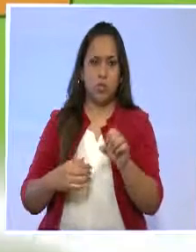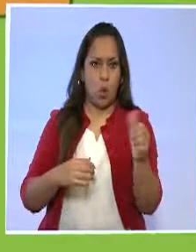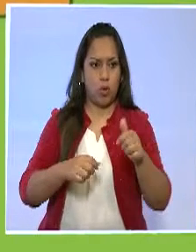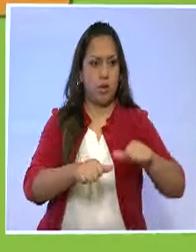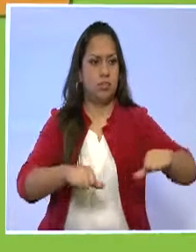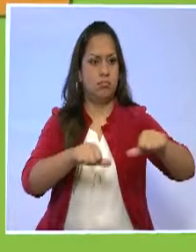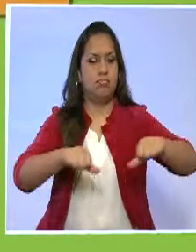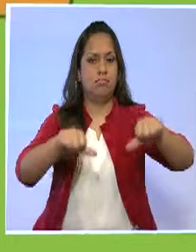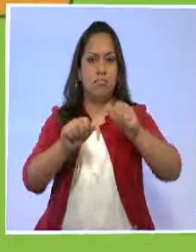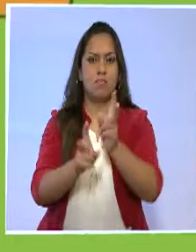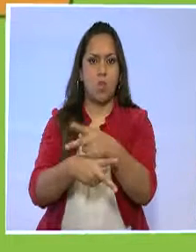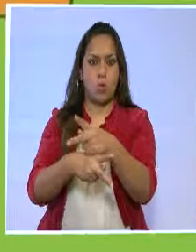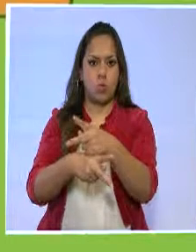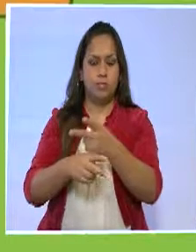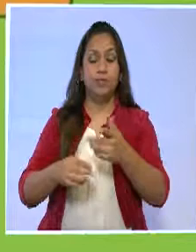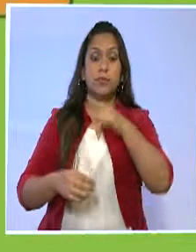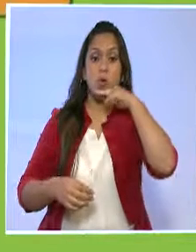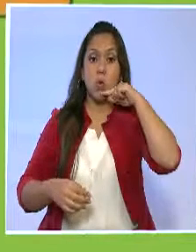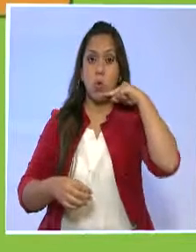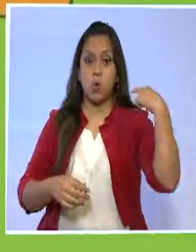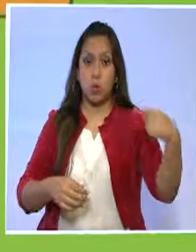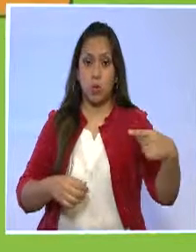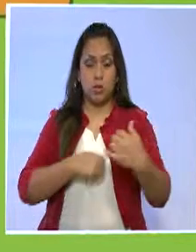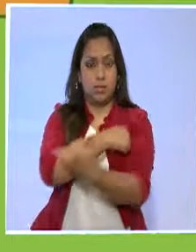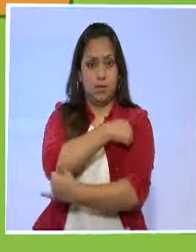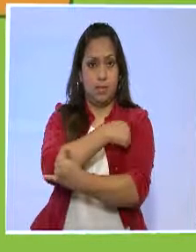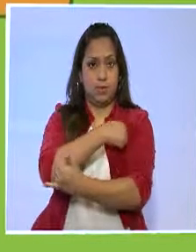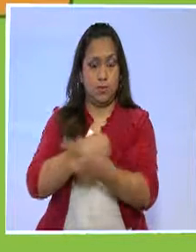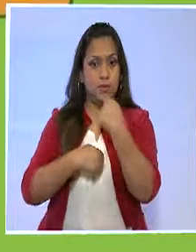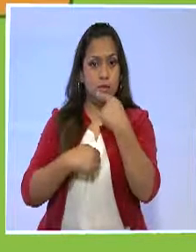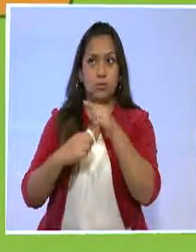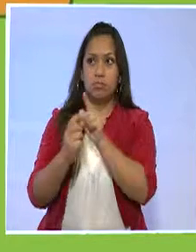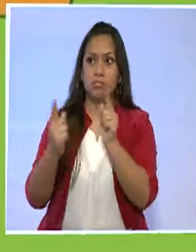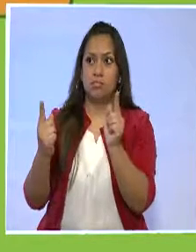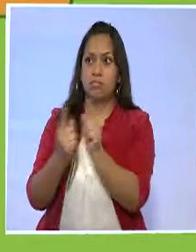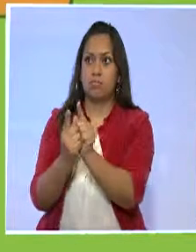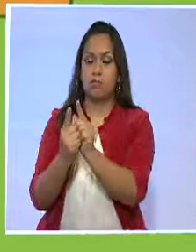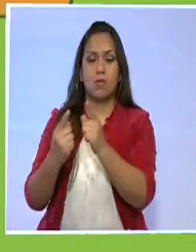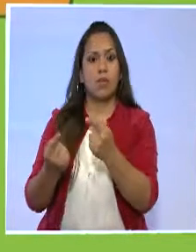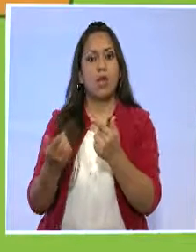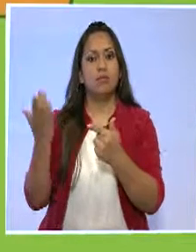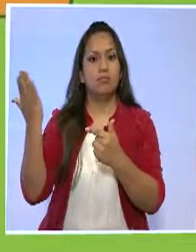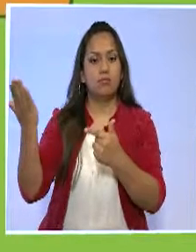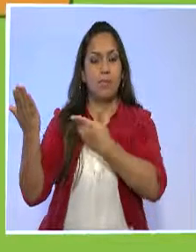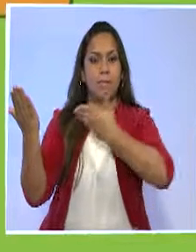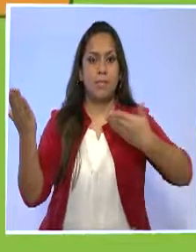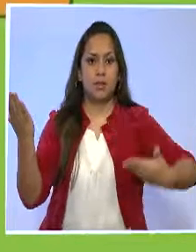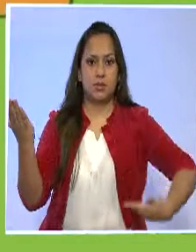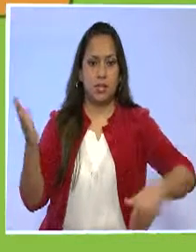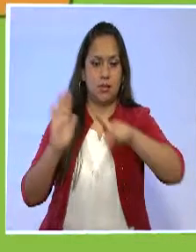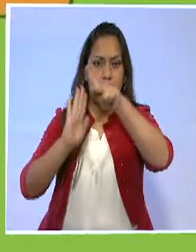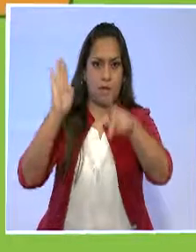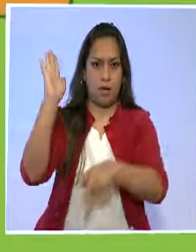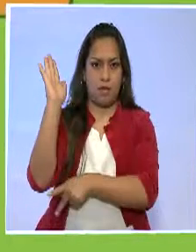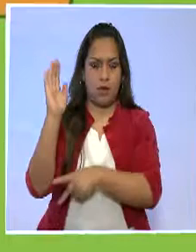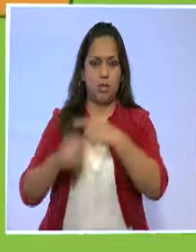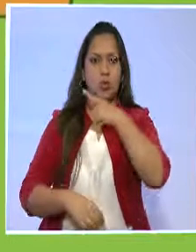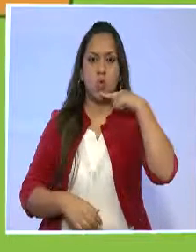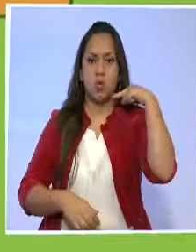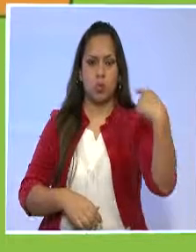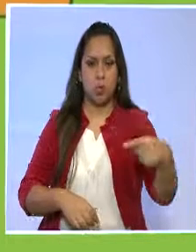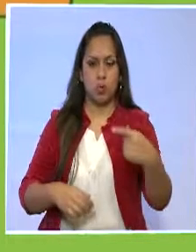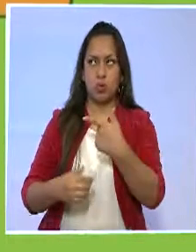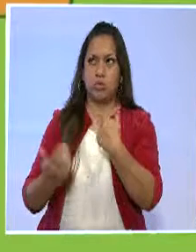en rusia gabriela rivadeneira se reunió con valentina matvienko presidenta del senado ruso suscribieron